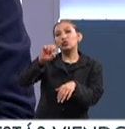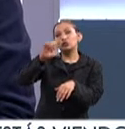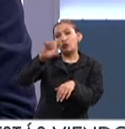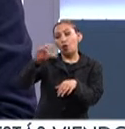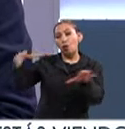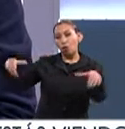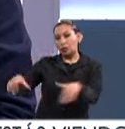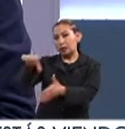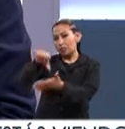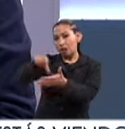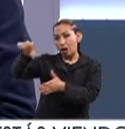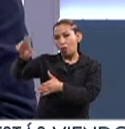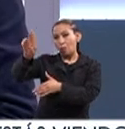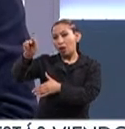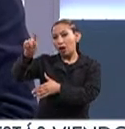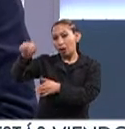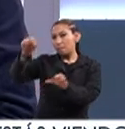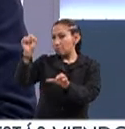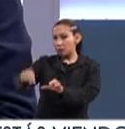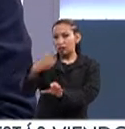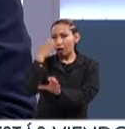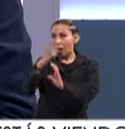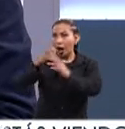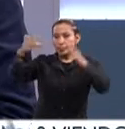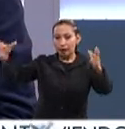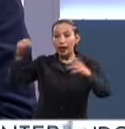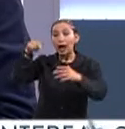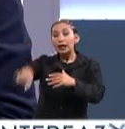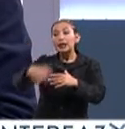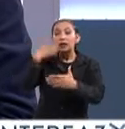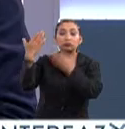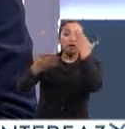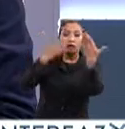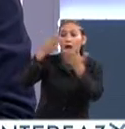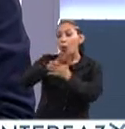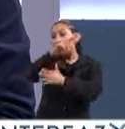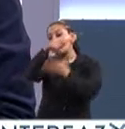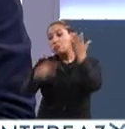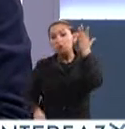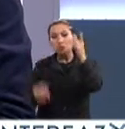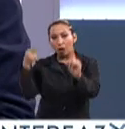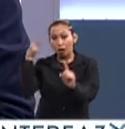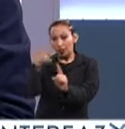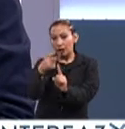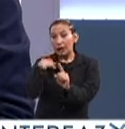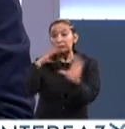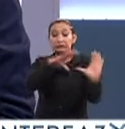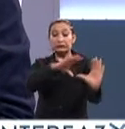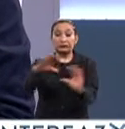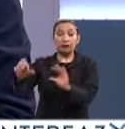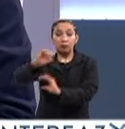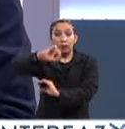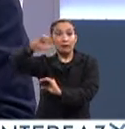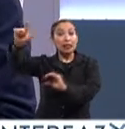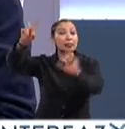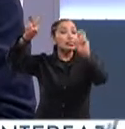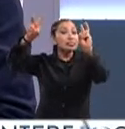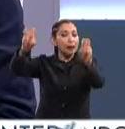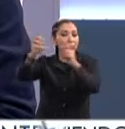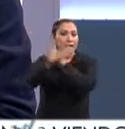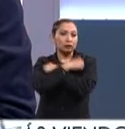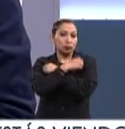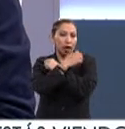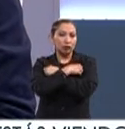la unidad central de la Universidad Pedagógica, y ahí la oferta educativa, a partir de ese objetivo que es formar profesionales